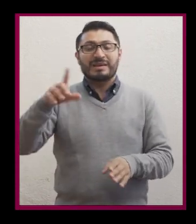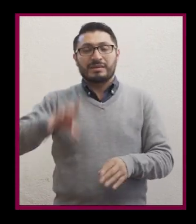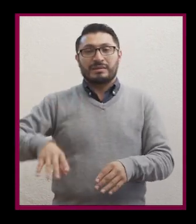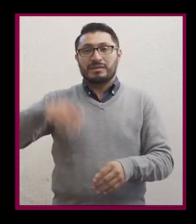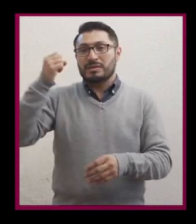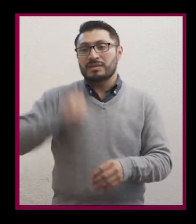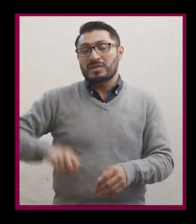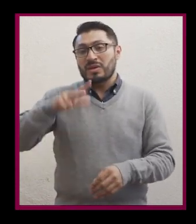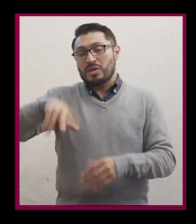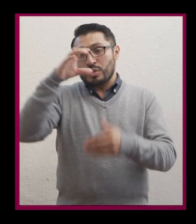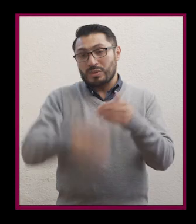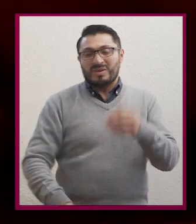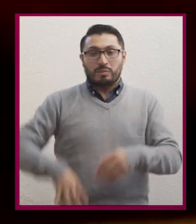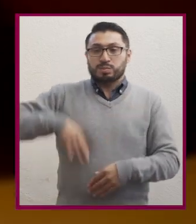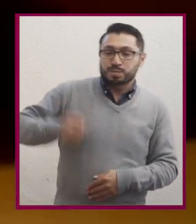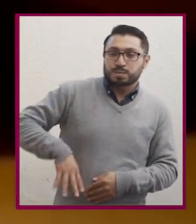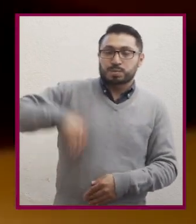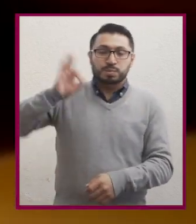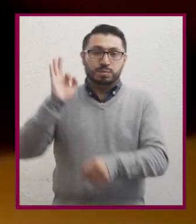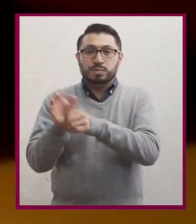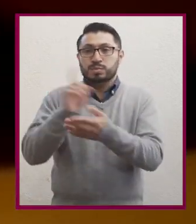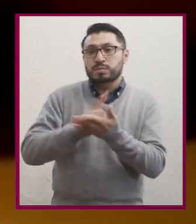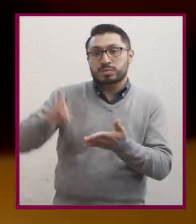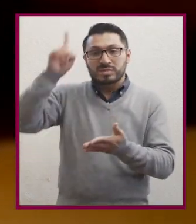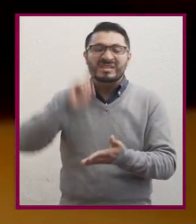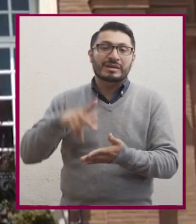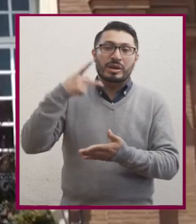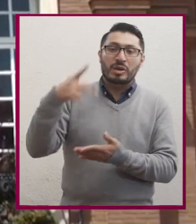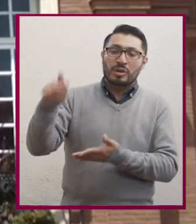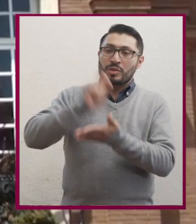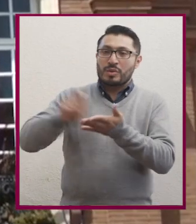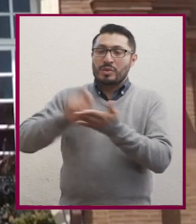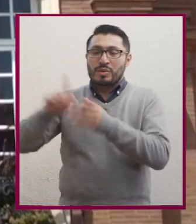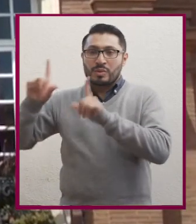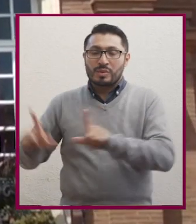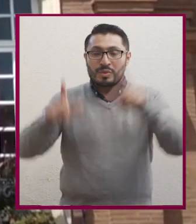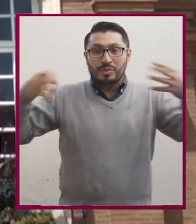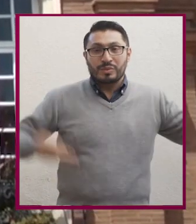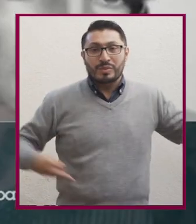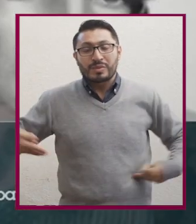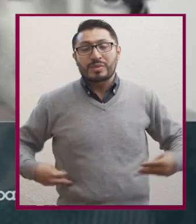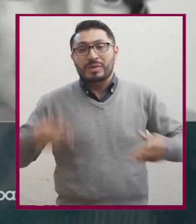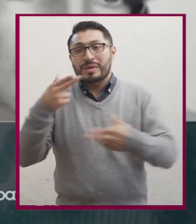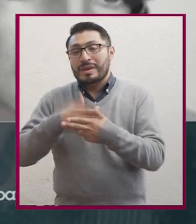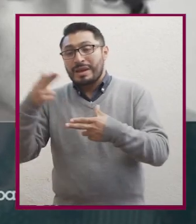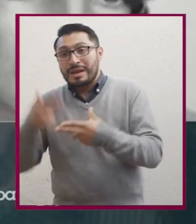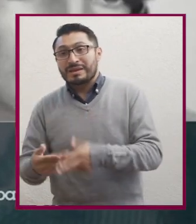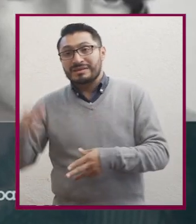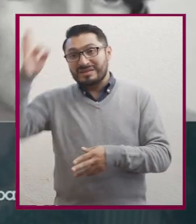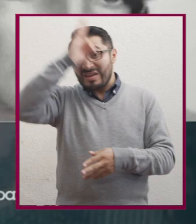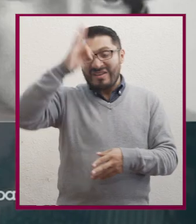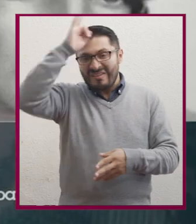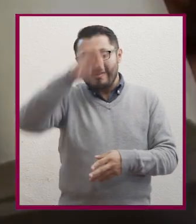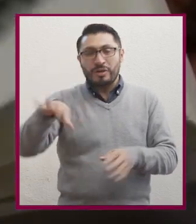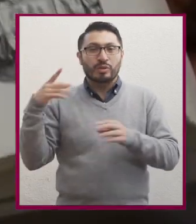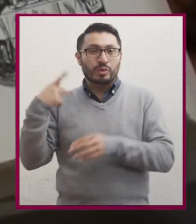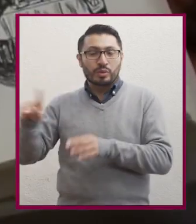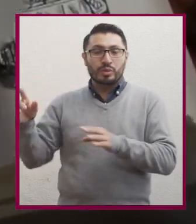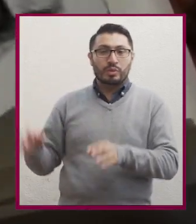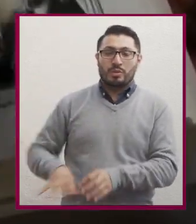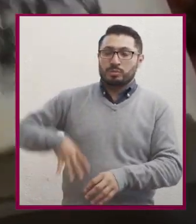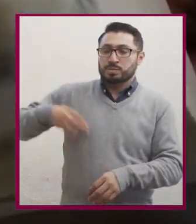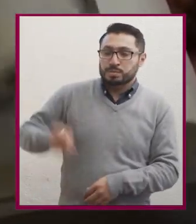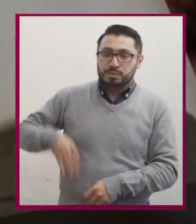XVIII por los derechos de la mujer. Sus escritos, que van desde obras de teatro hasta tratados filosóficos, reflejan sus batallas contra